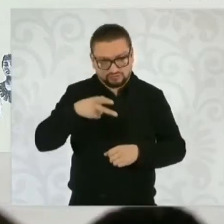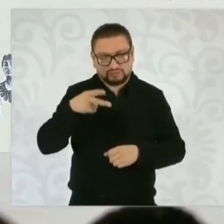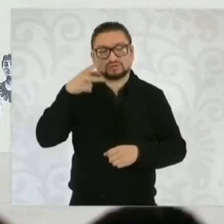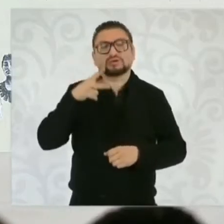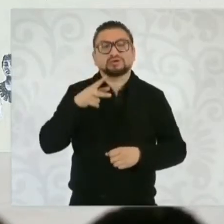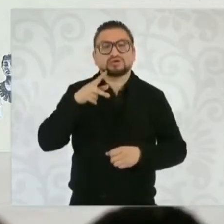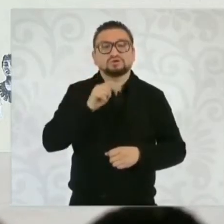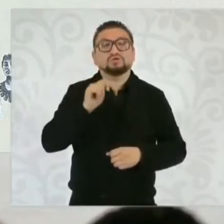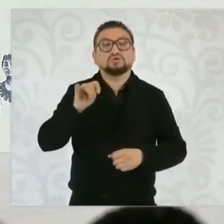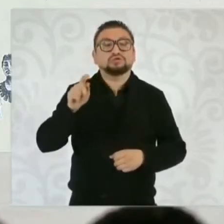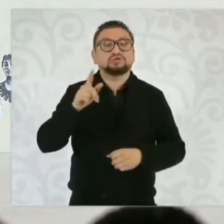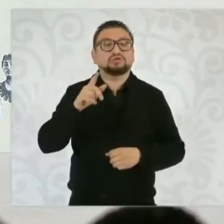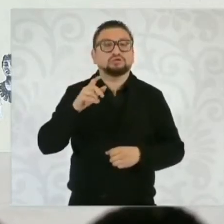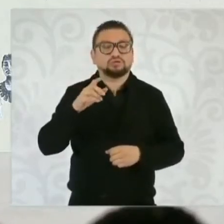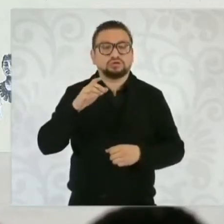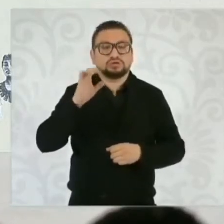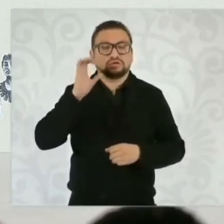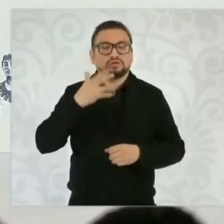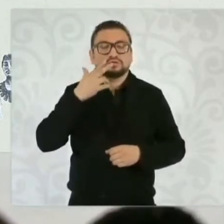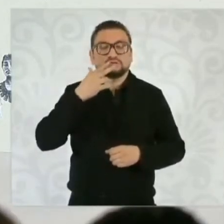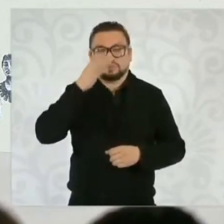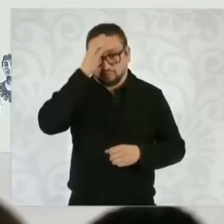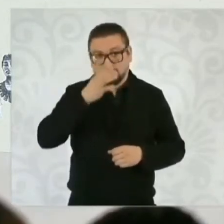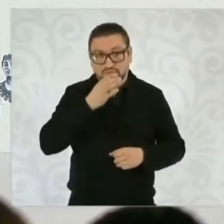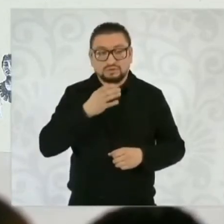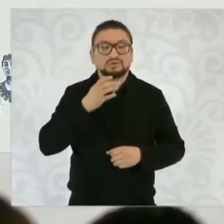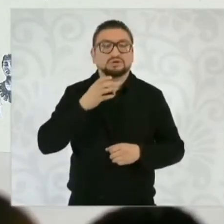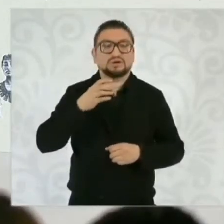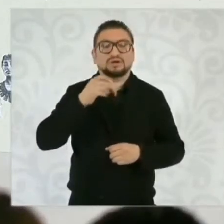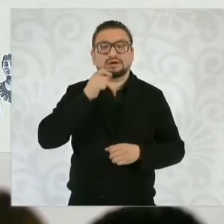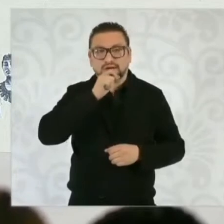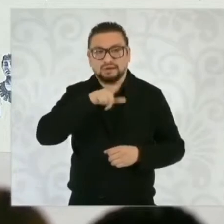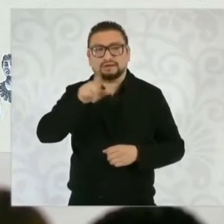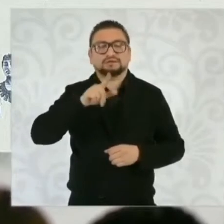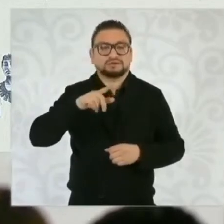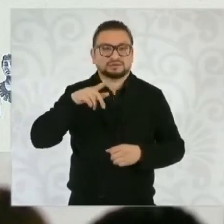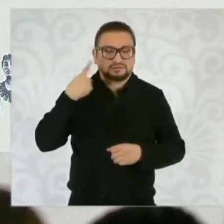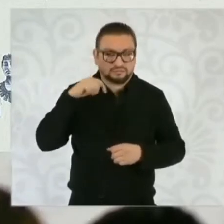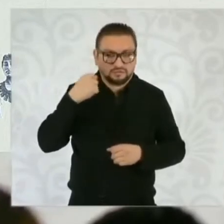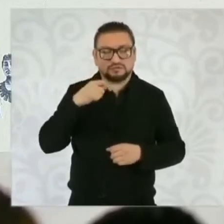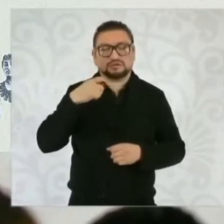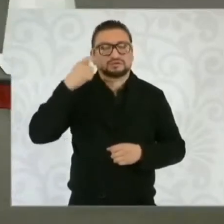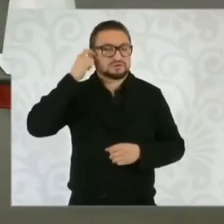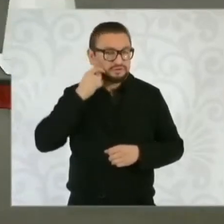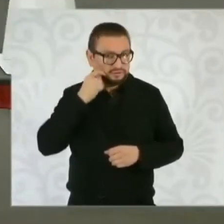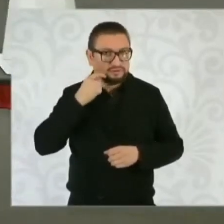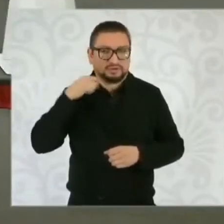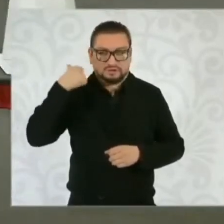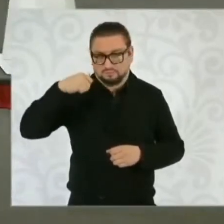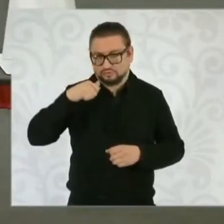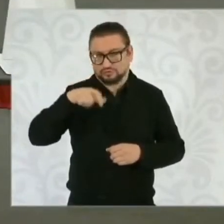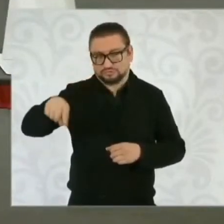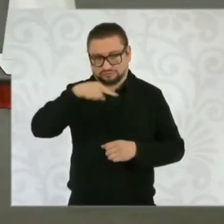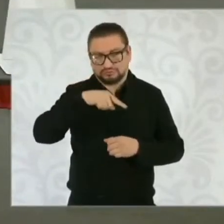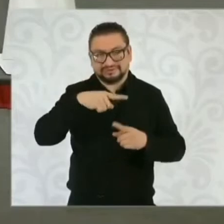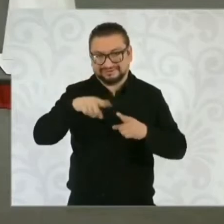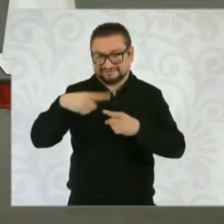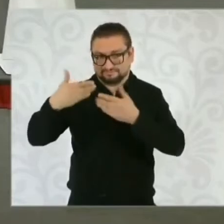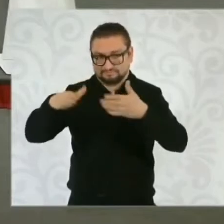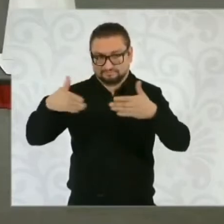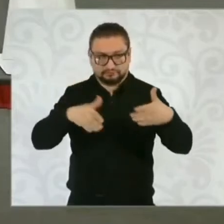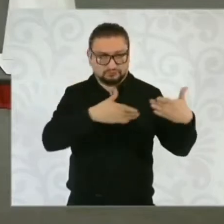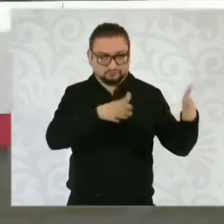Torreón, Coahuila, el de Tlajomulco, Jalisco, el de Tampico, Tamaulipas y Acapulco, Guerrero. Ahora bien,